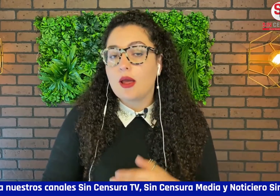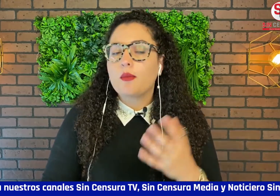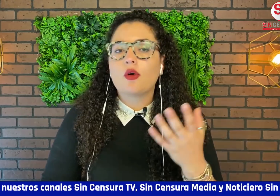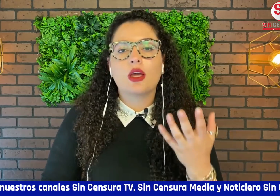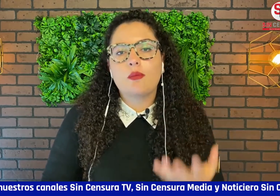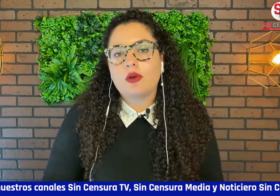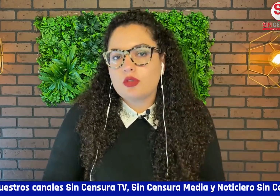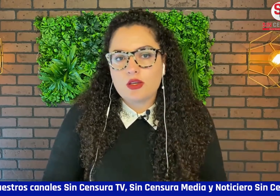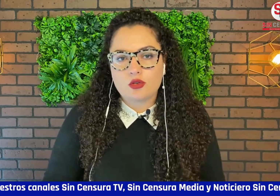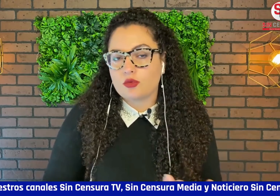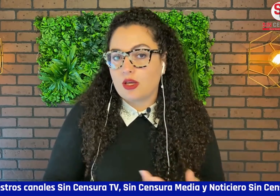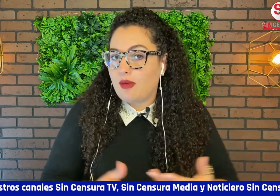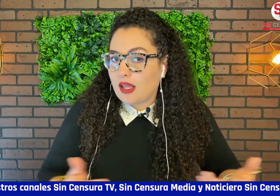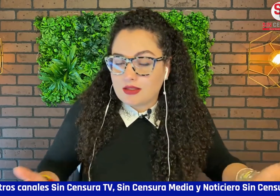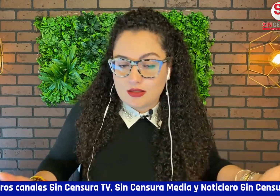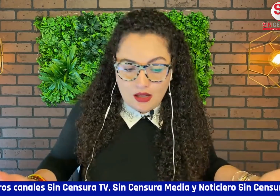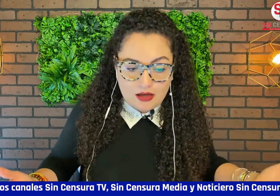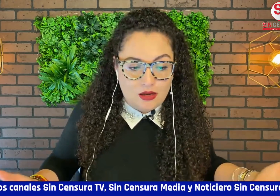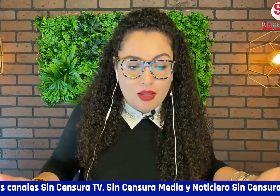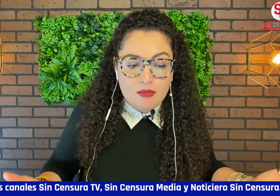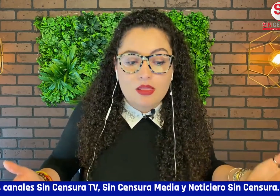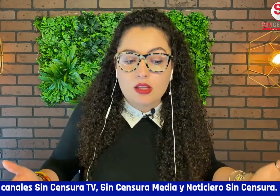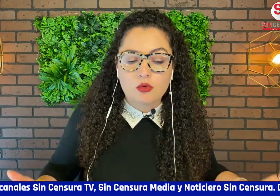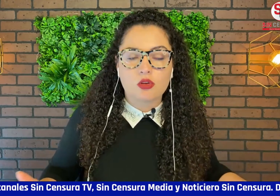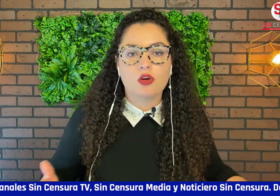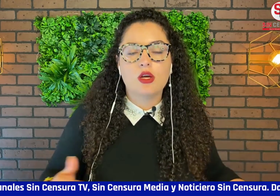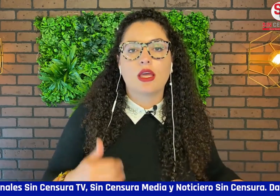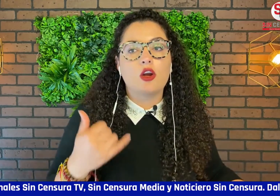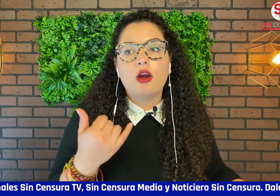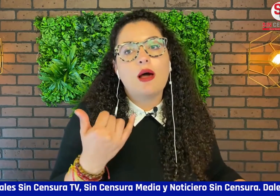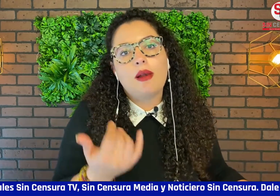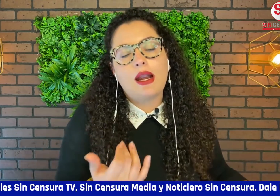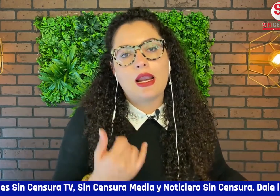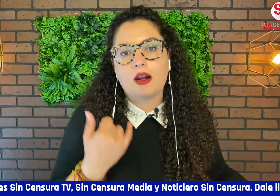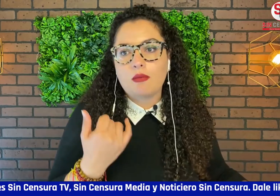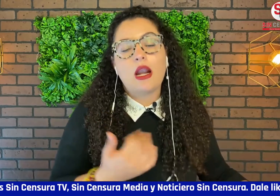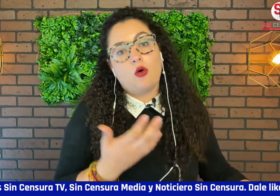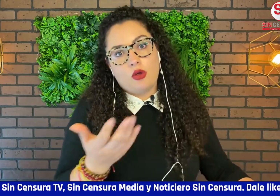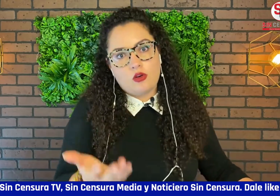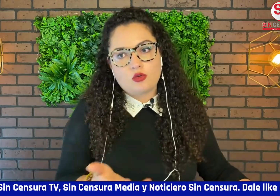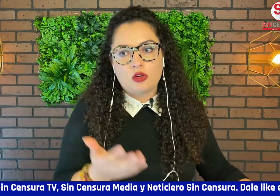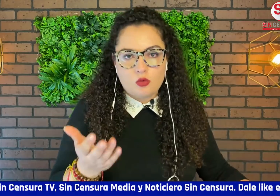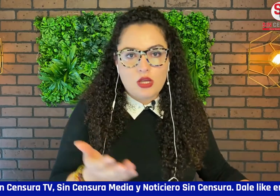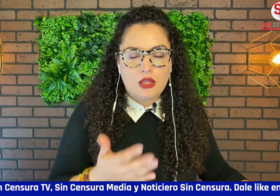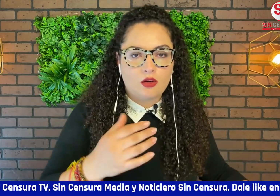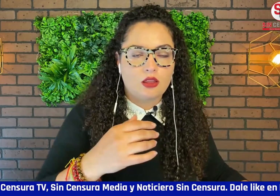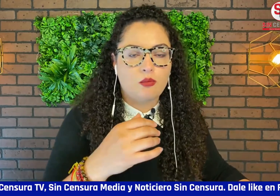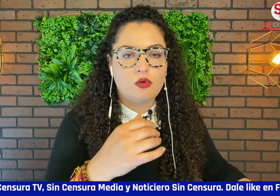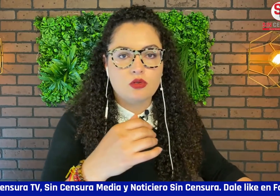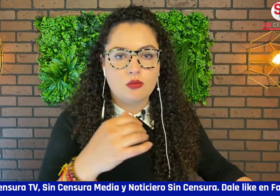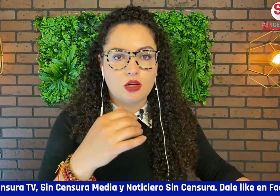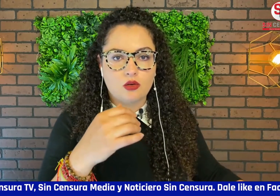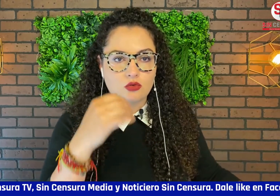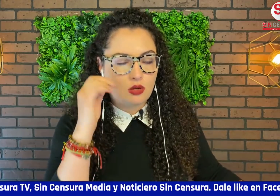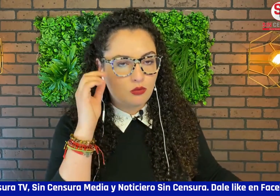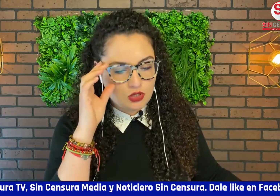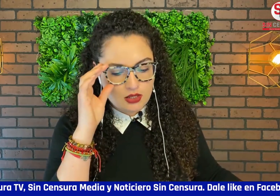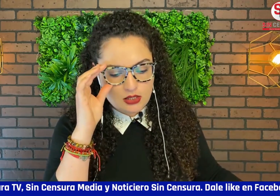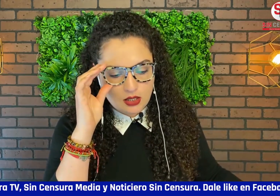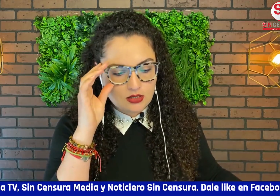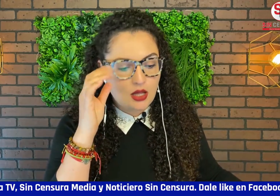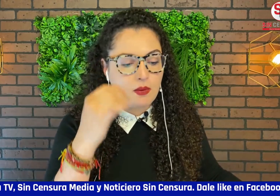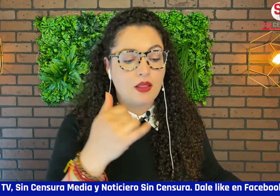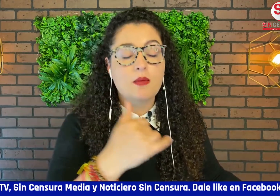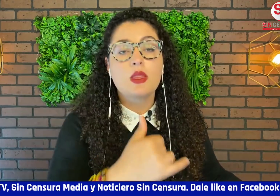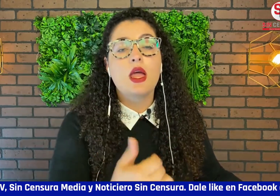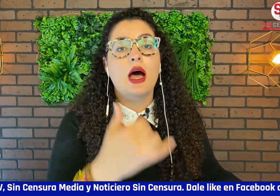Scherer. ¿Por qué Proceso? Se me haría extremadamente burdo que no le hablara a la hermana o incluso el cuñado, que tampoco es como que nos dé mucha